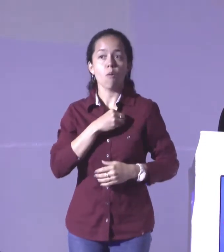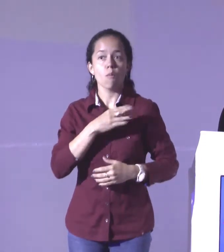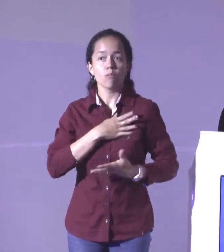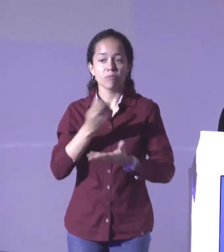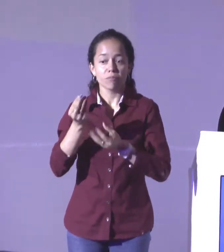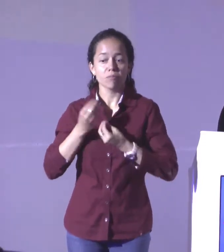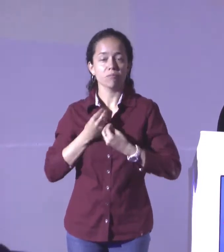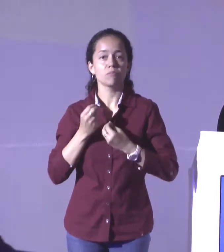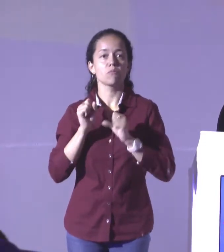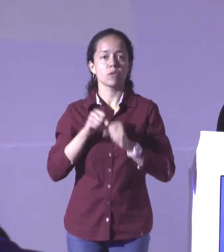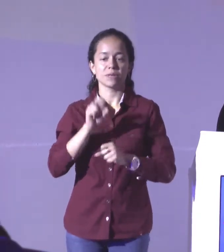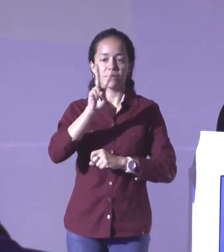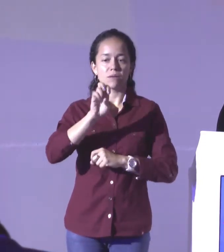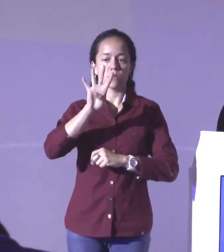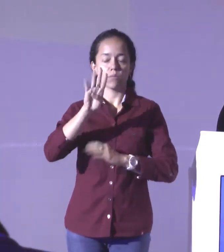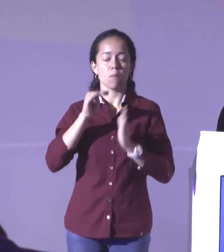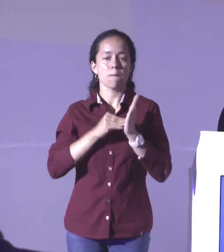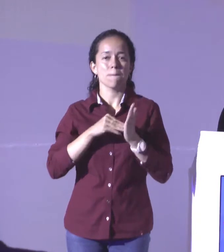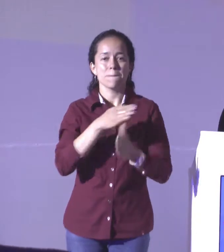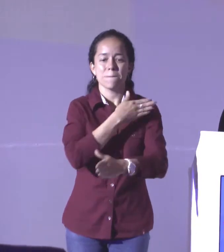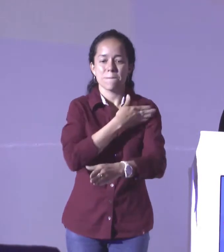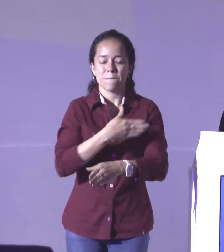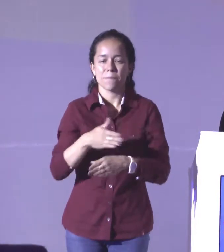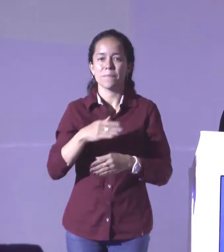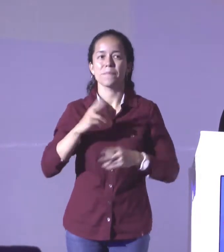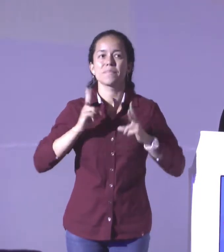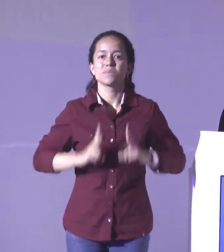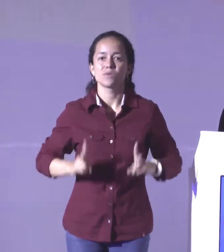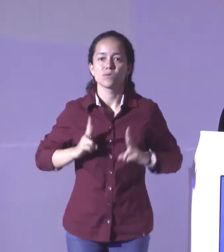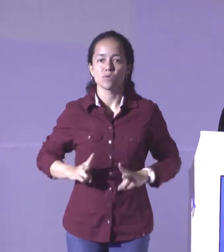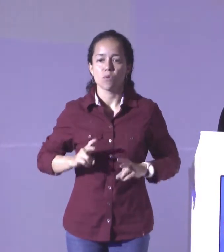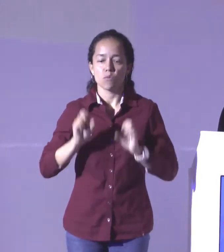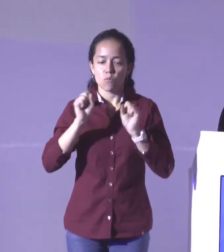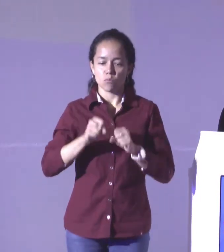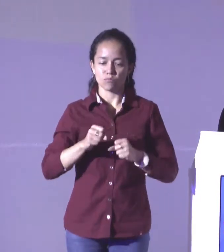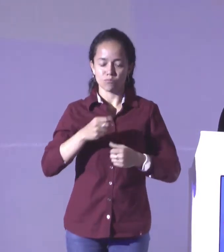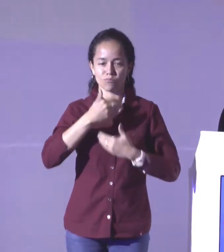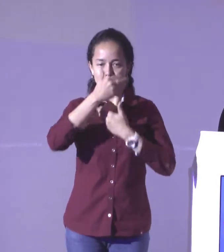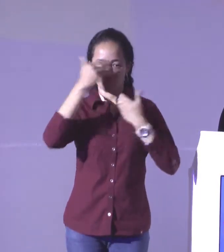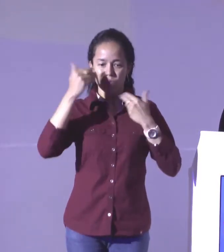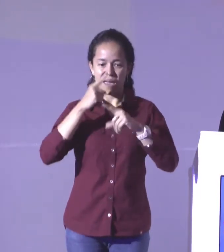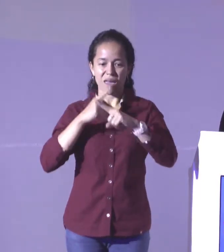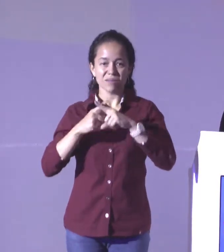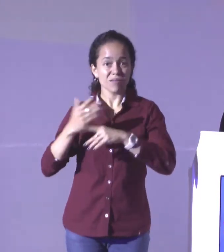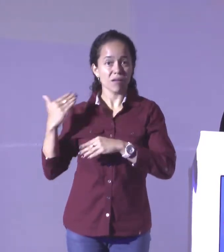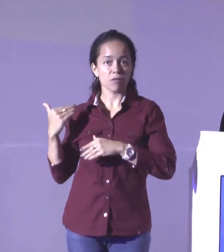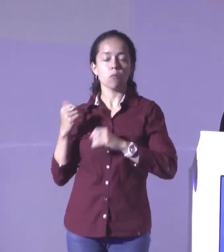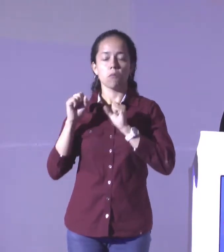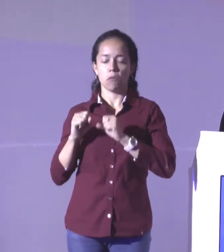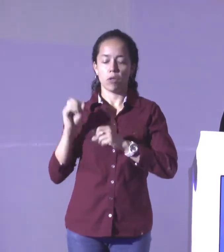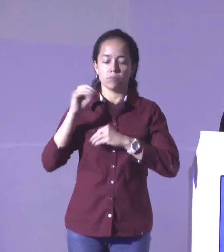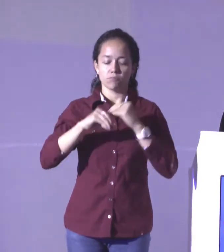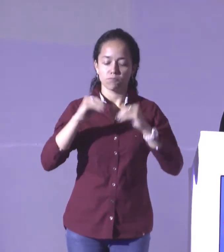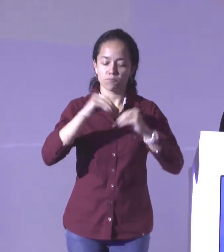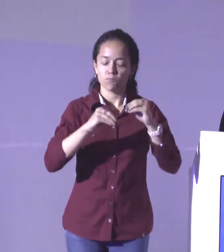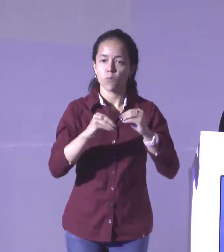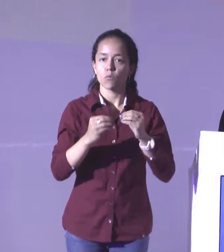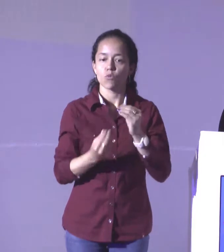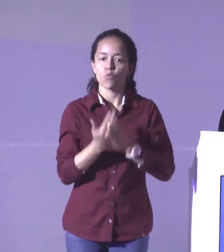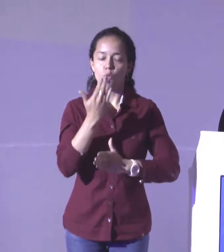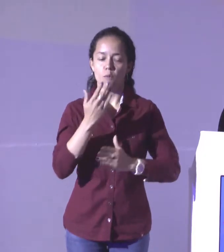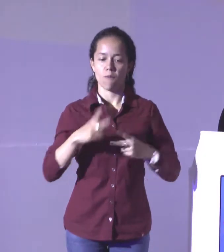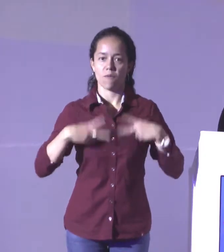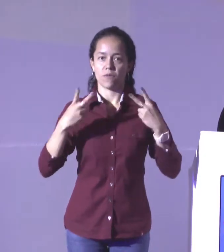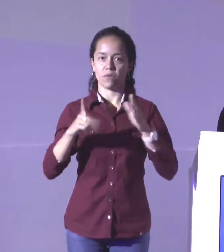para que más de 74.000 personas que abandonaron los grupos armados al margen de la ley construyan un proyecto de vida en la